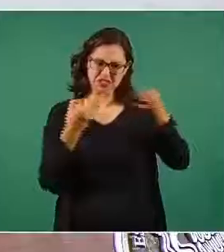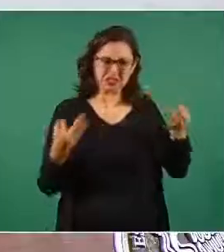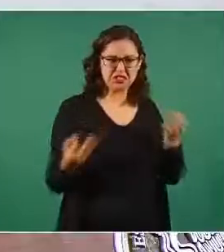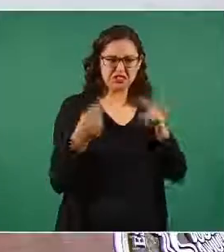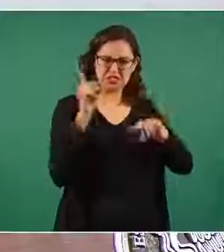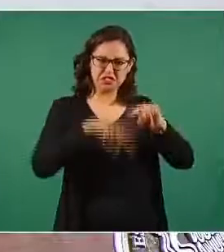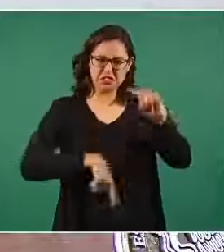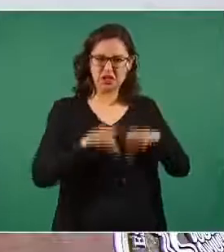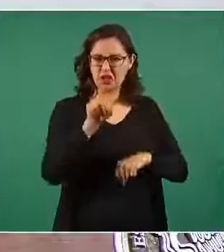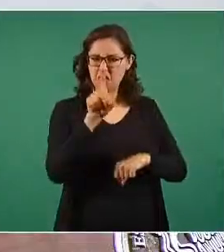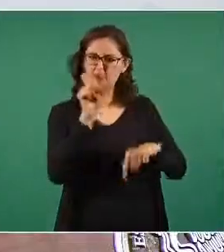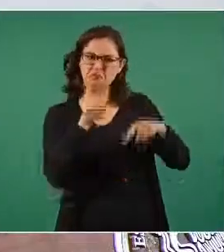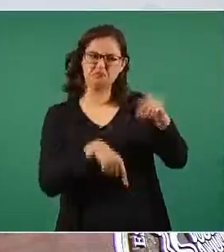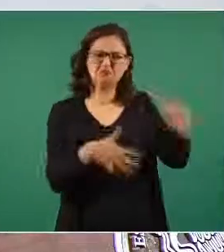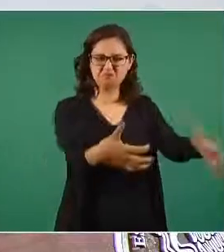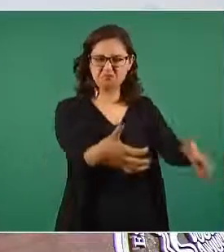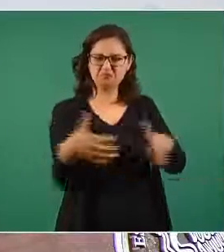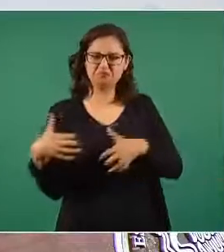tierras y el agua,